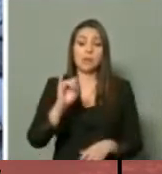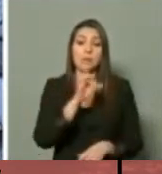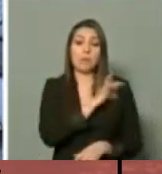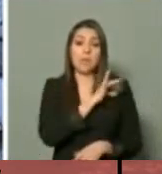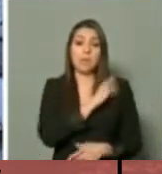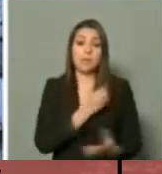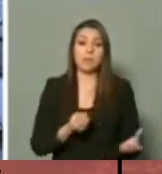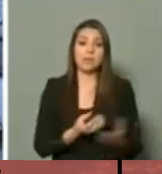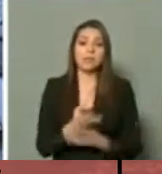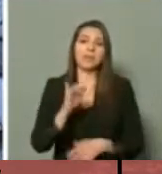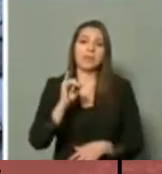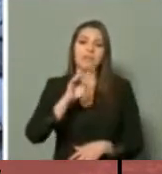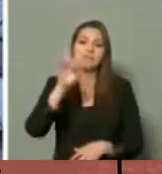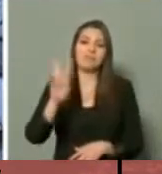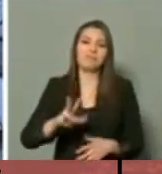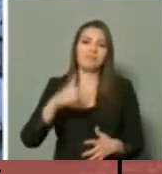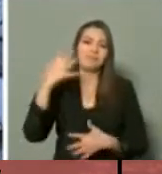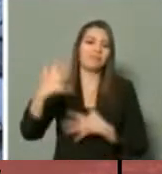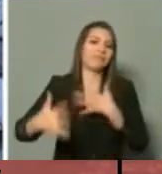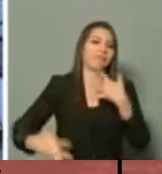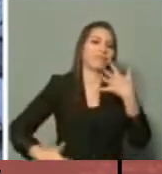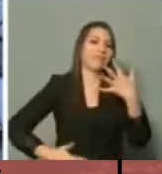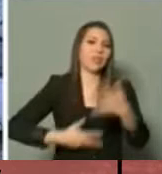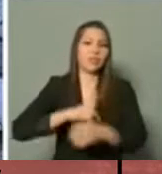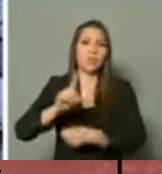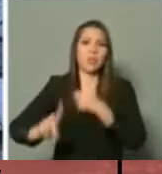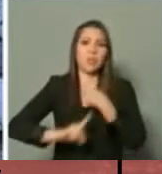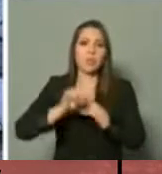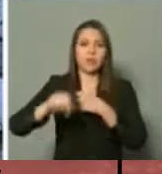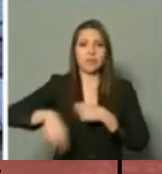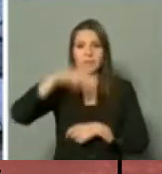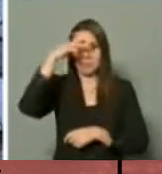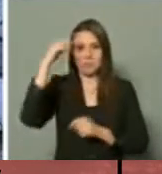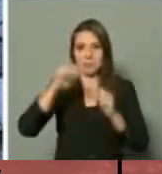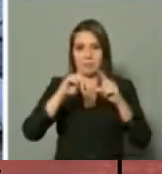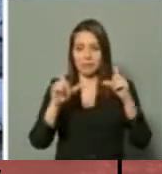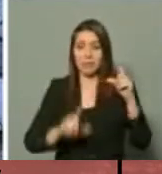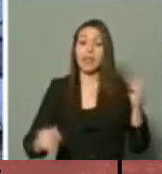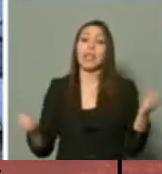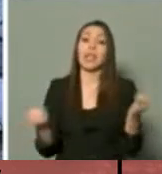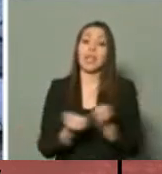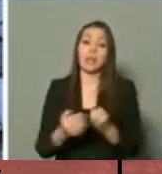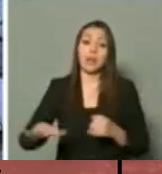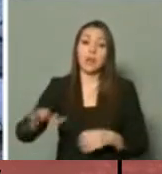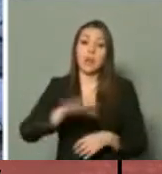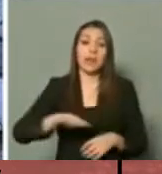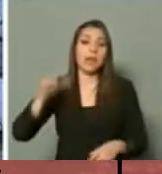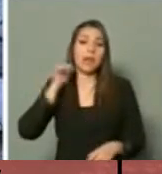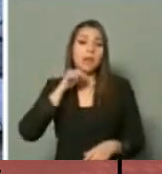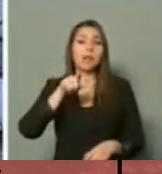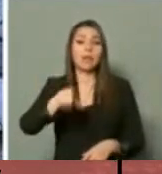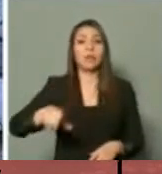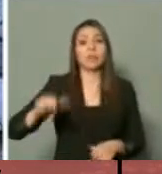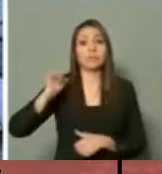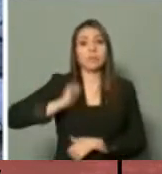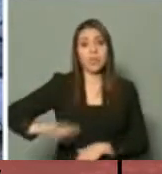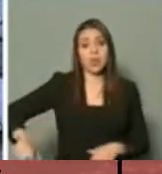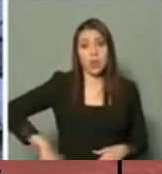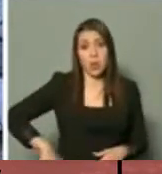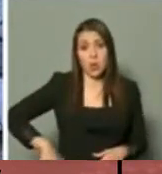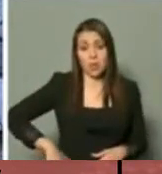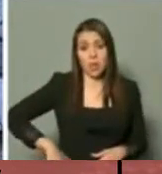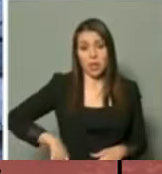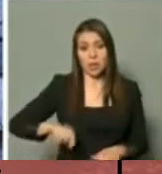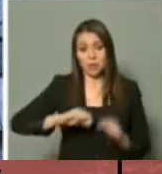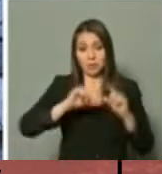calle por el desastre nacional que hay en el país. Y también en Azcapotzalco. Ustedes tienen el gobierno federal y no hay